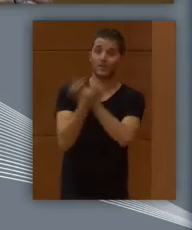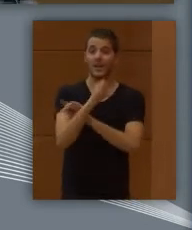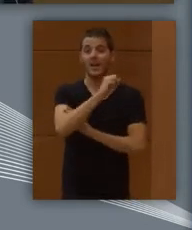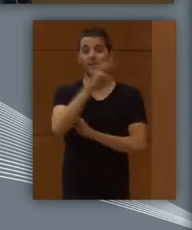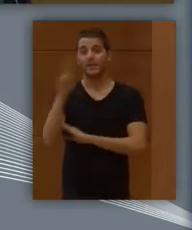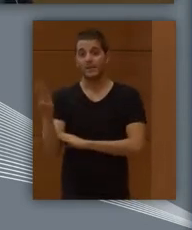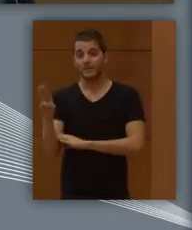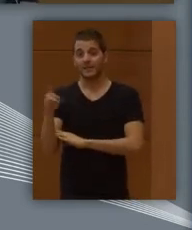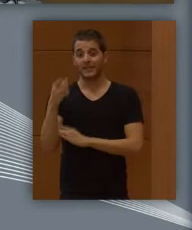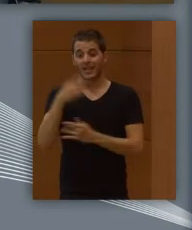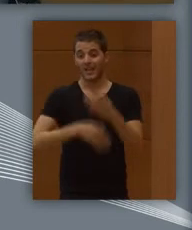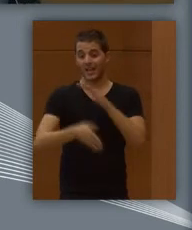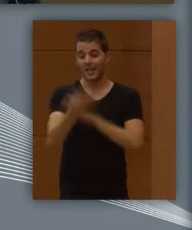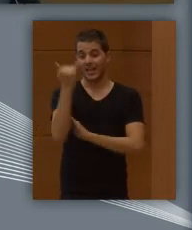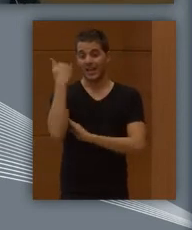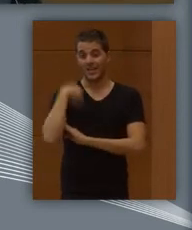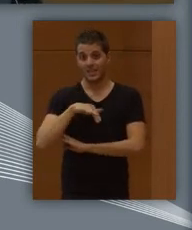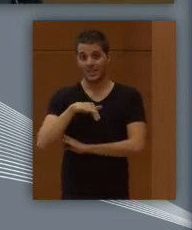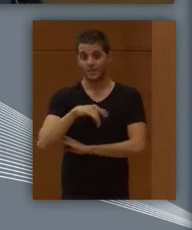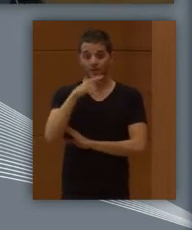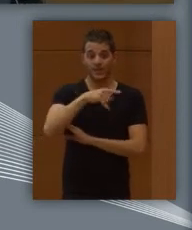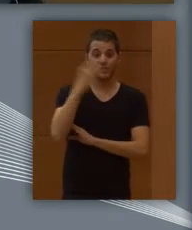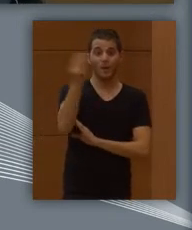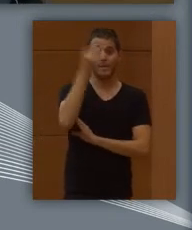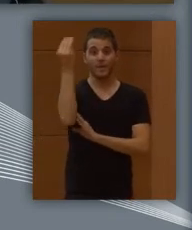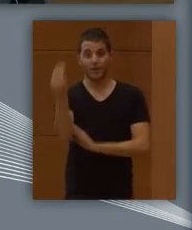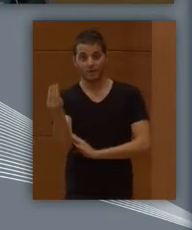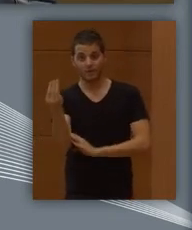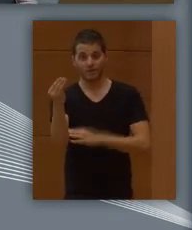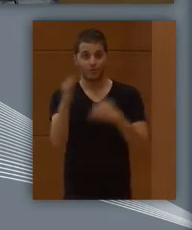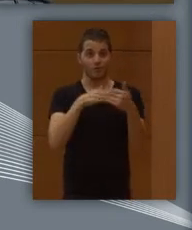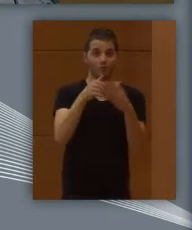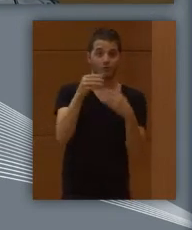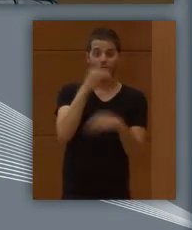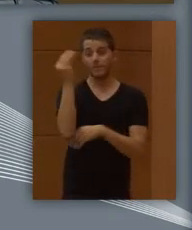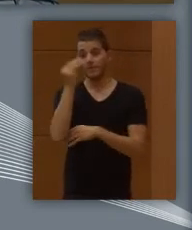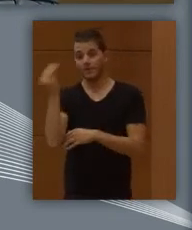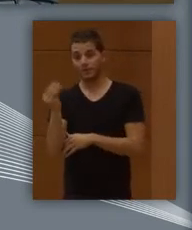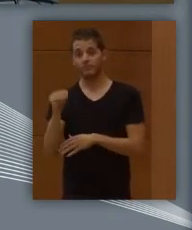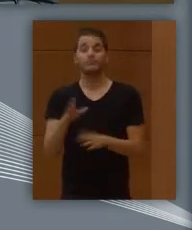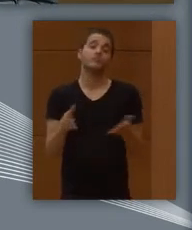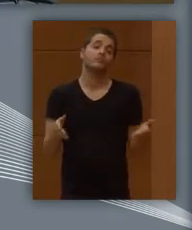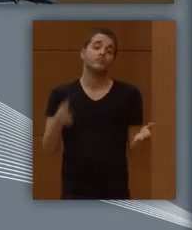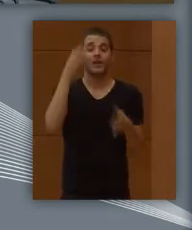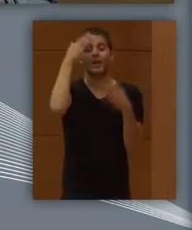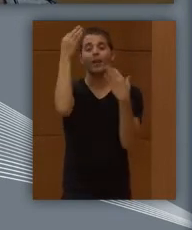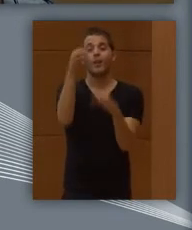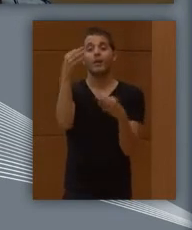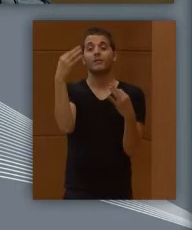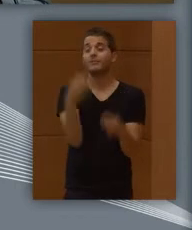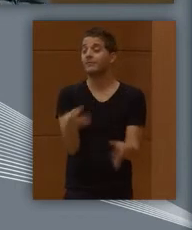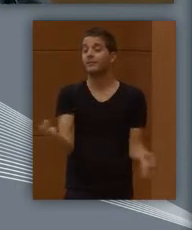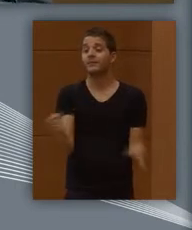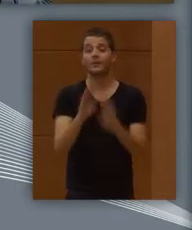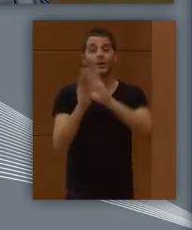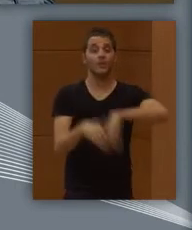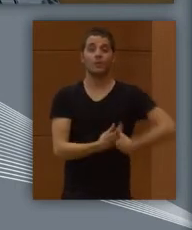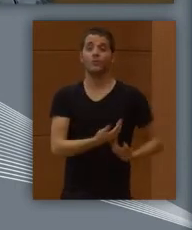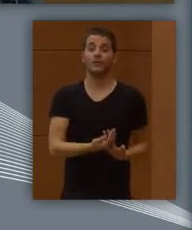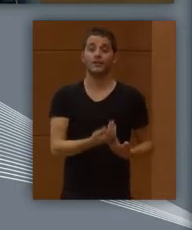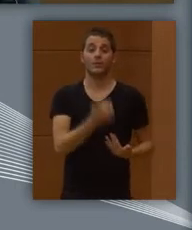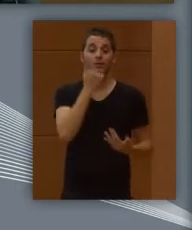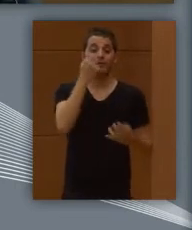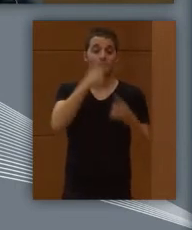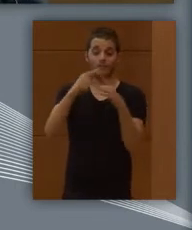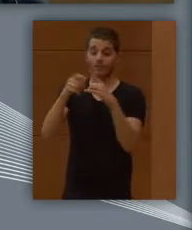ya existentes que nos van a permitir todavía mejorar la usabilidad y, lógicamente, por último, el beneficio